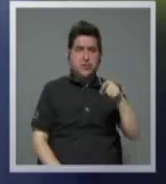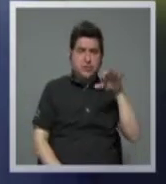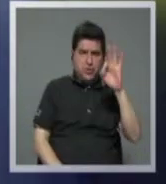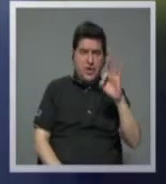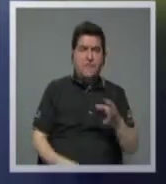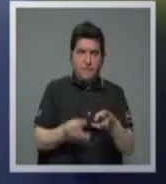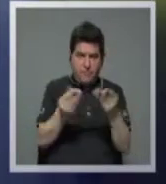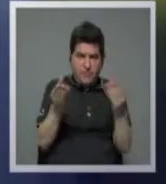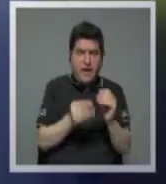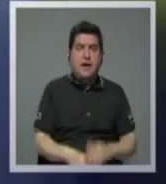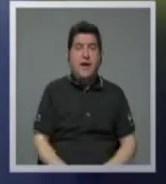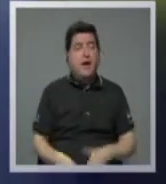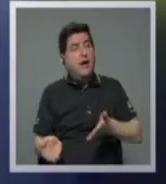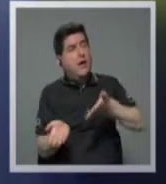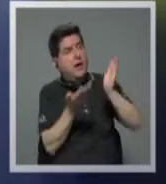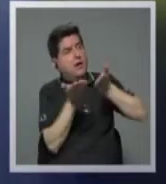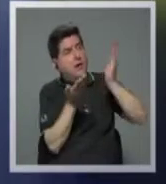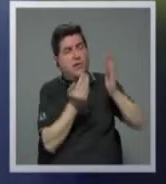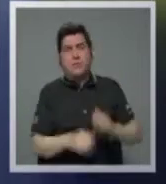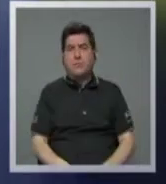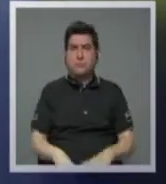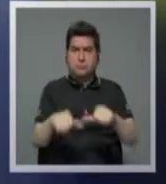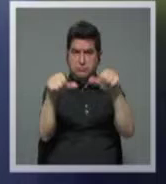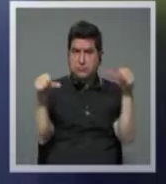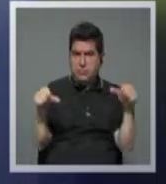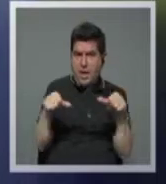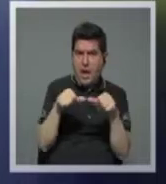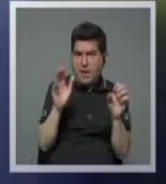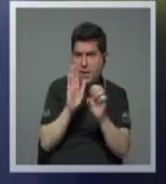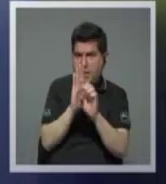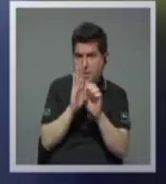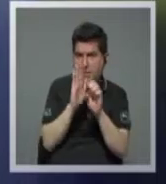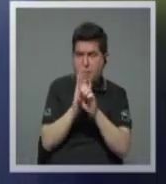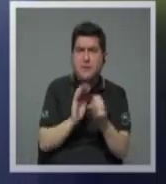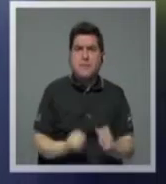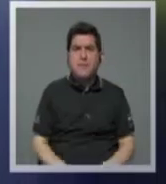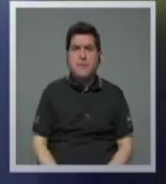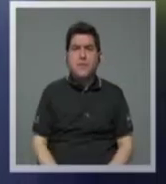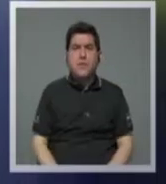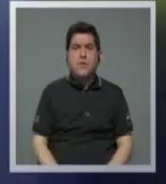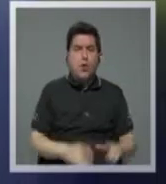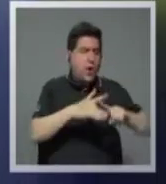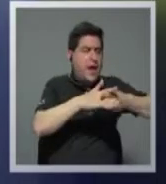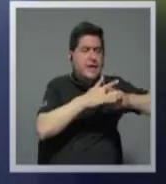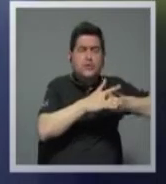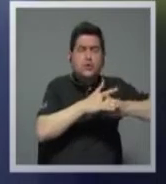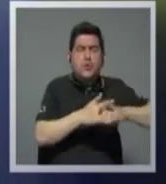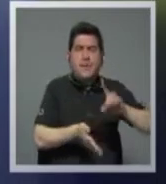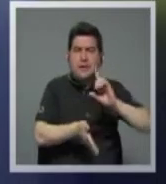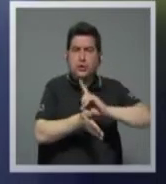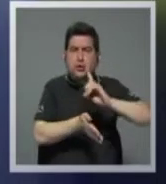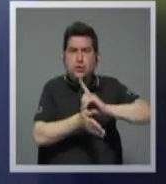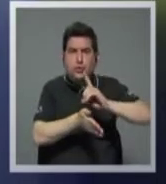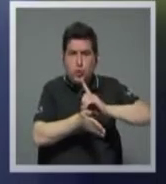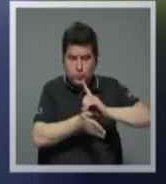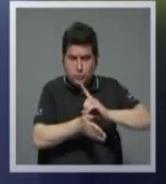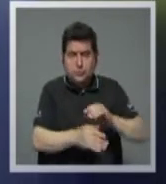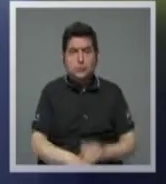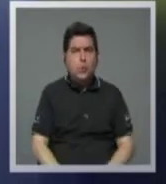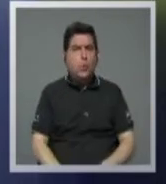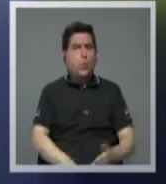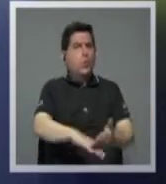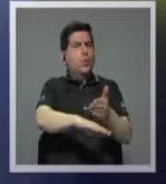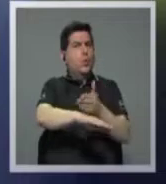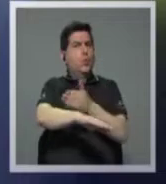exportaciones, por ejemplo, un sector como implementos médicos hoy en día es un sector que está